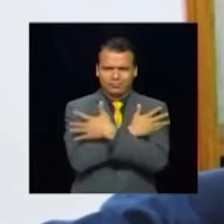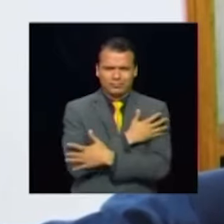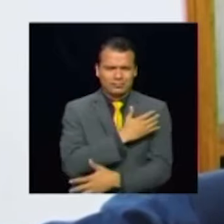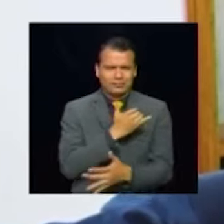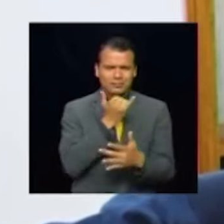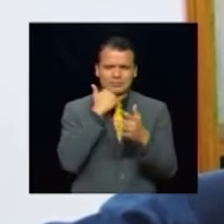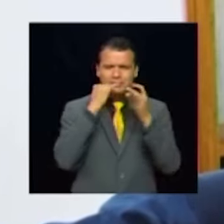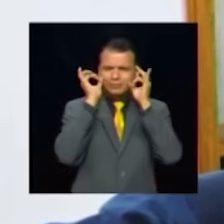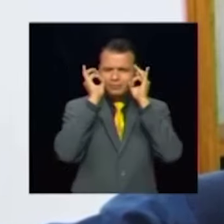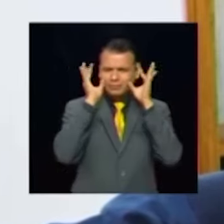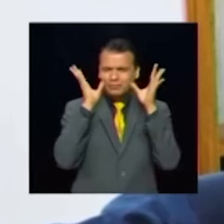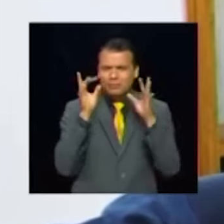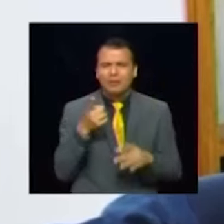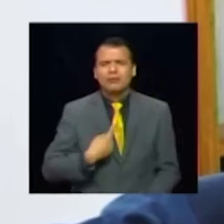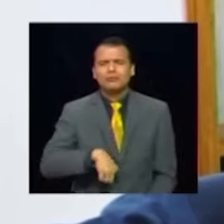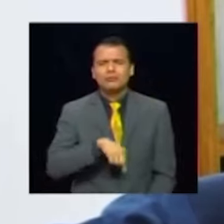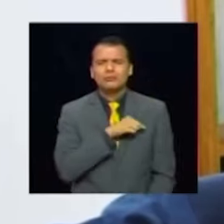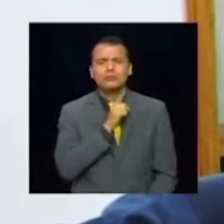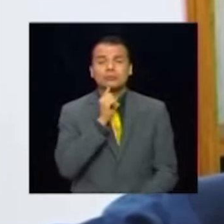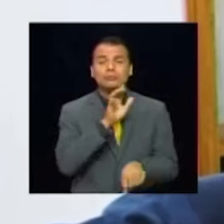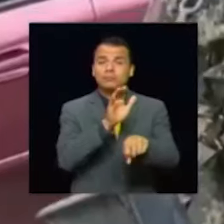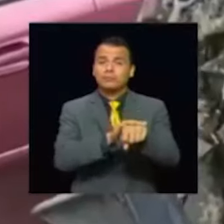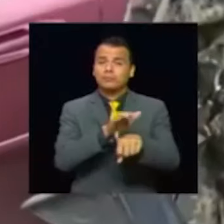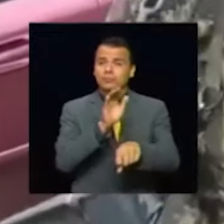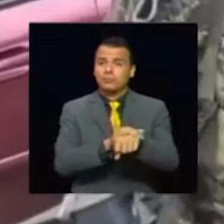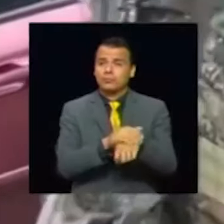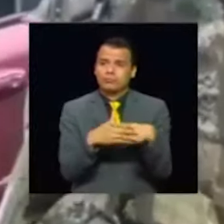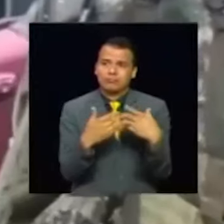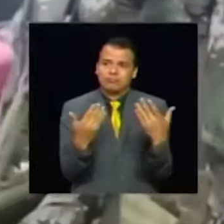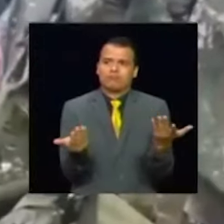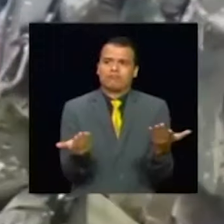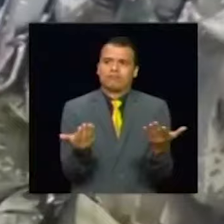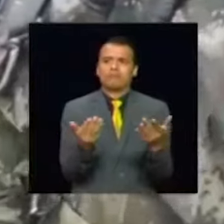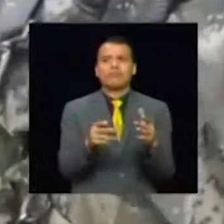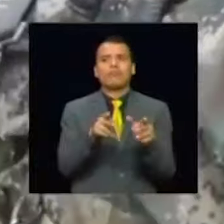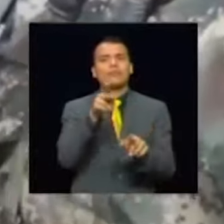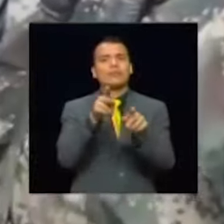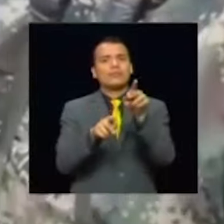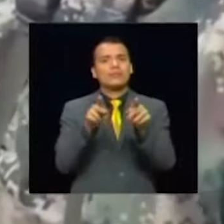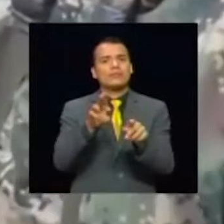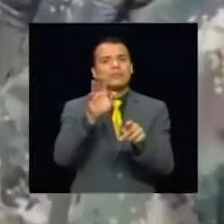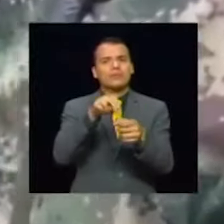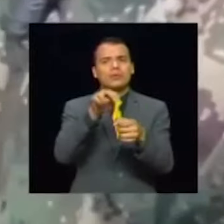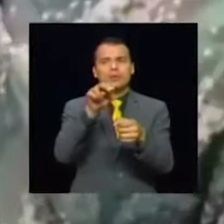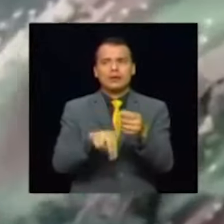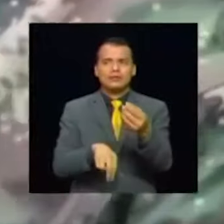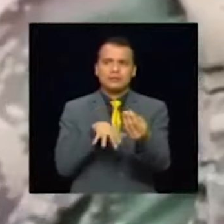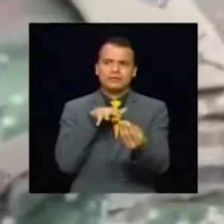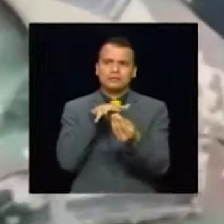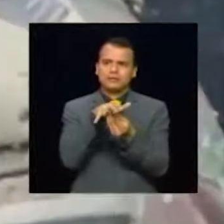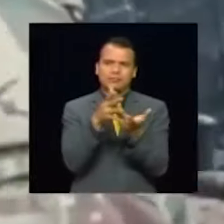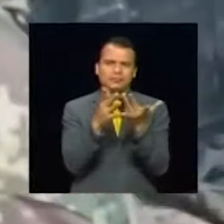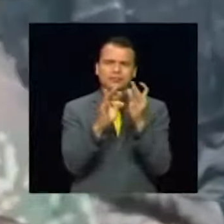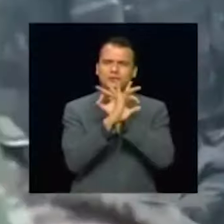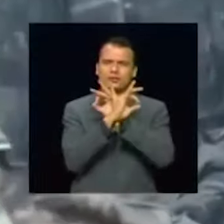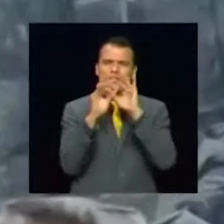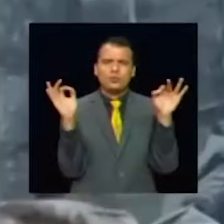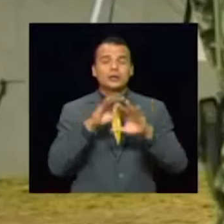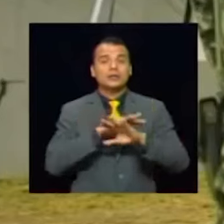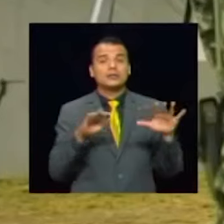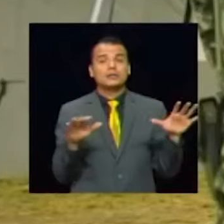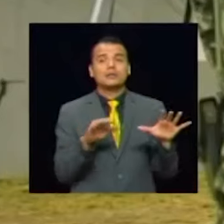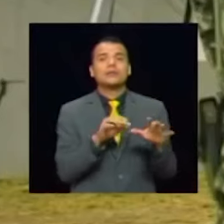y seguimos insistiendo y llamamos la atención en que la población civil sea excluida de este conflicto. Fueron